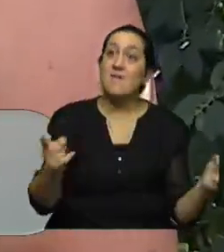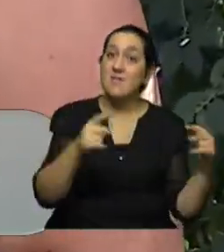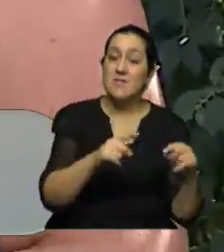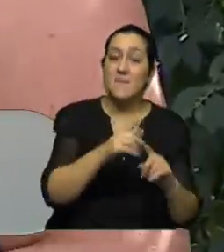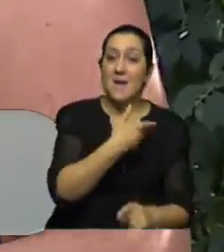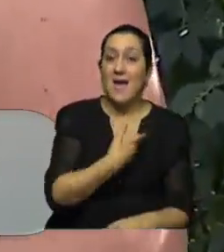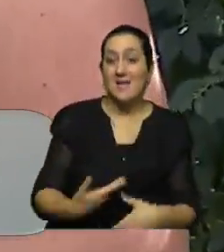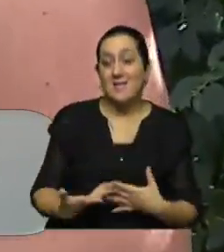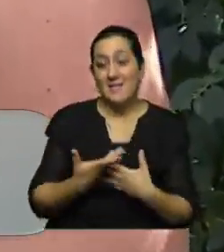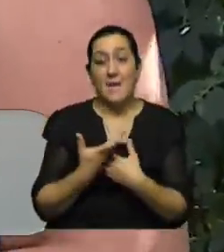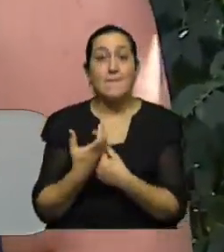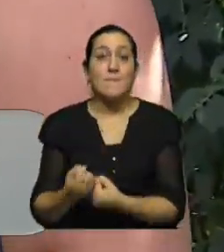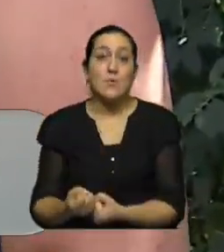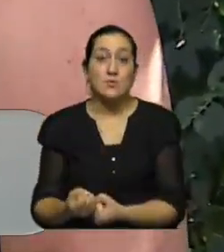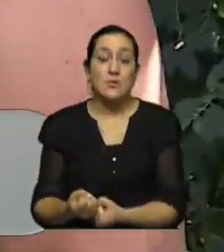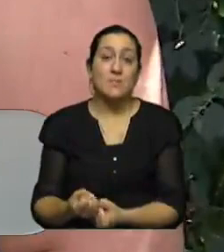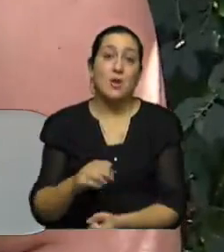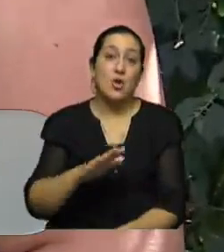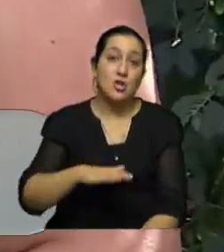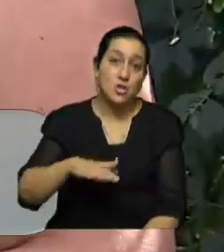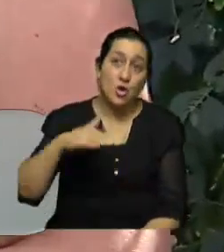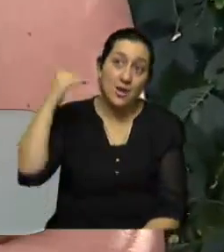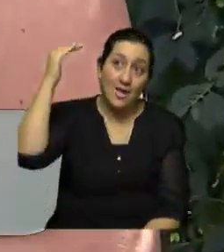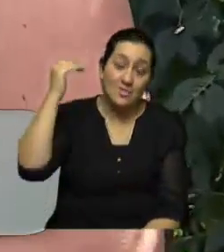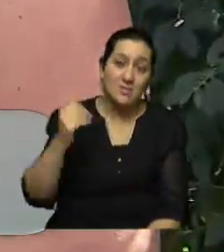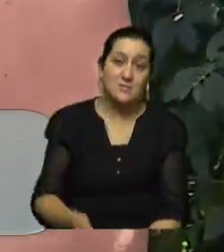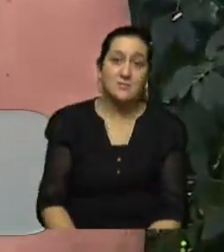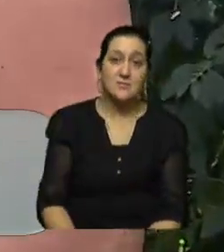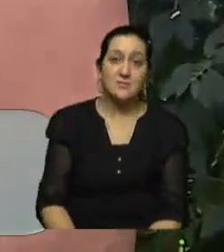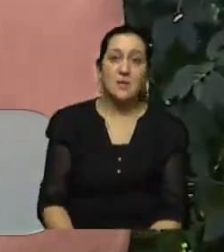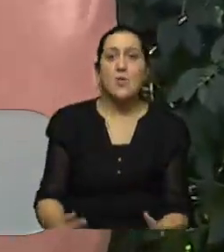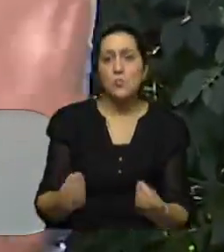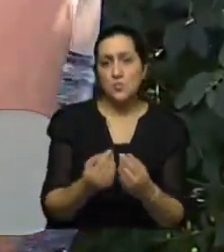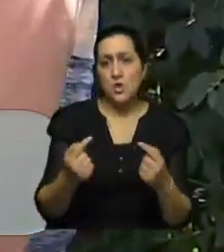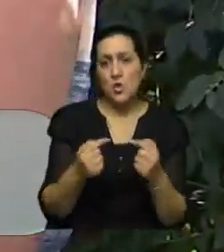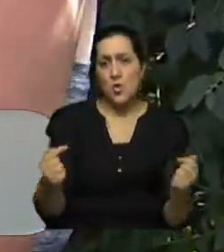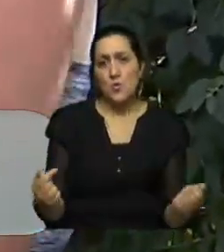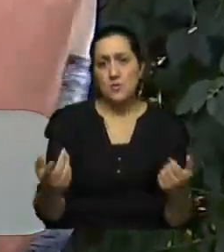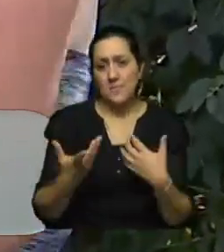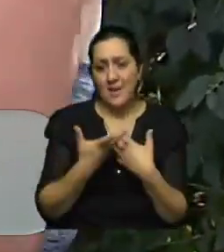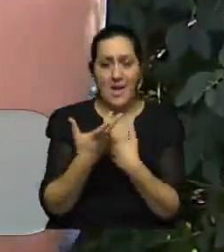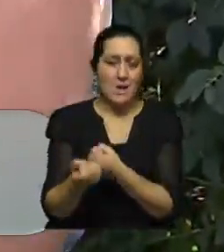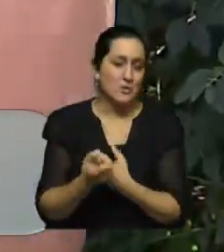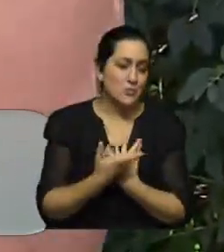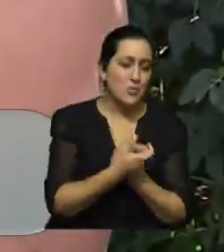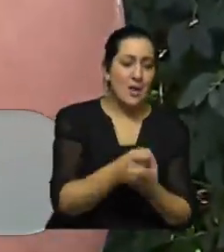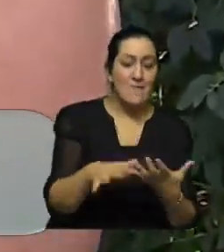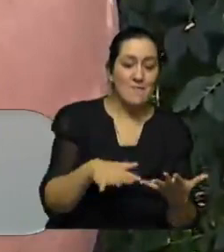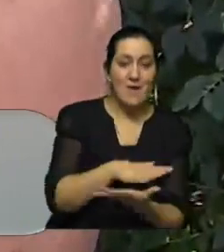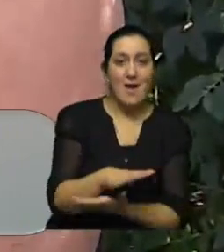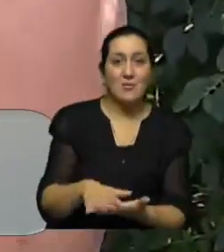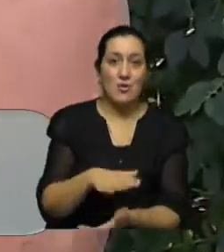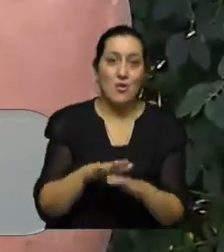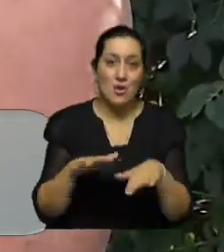Maestra de apoyo para los mayores. Y muchas cosas, para ayudar al barrio, a los chiquilines, a